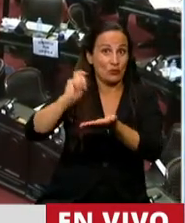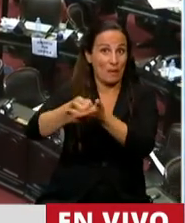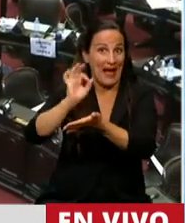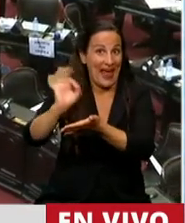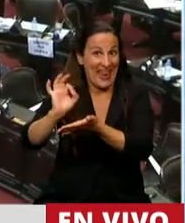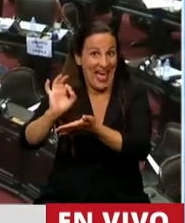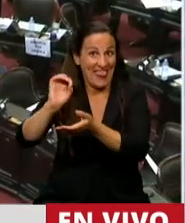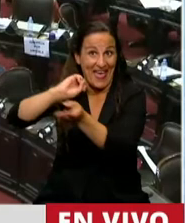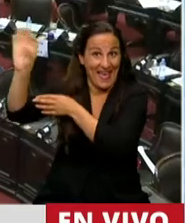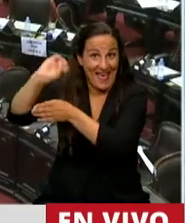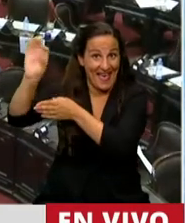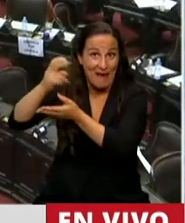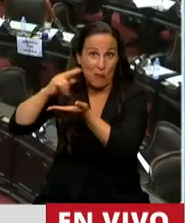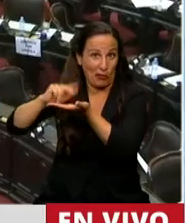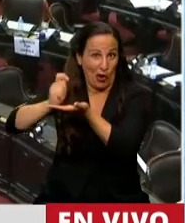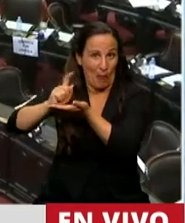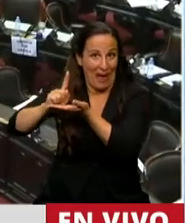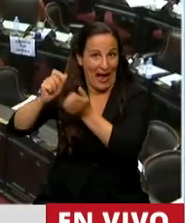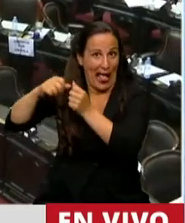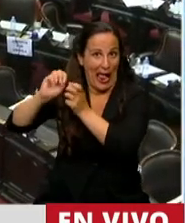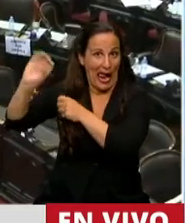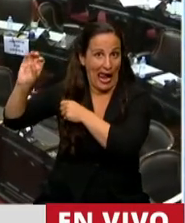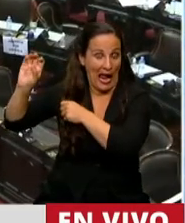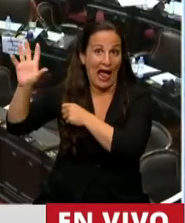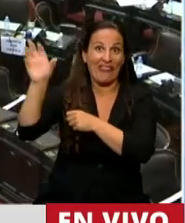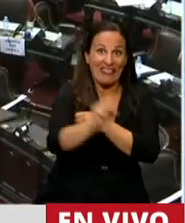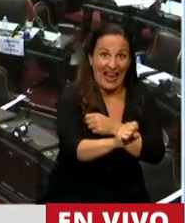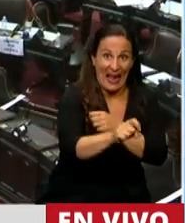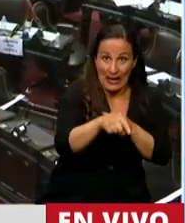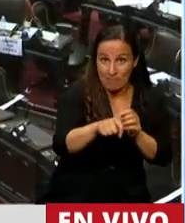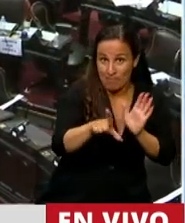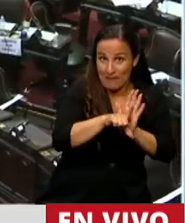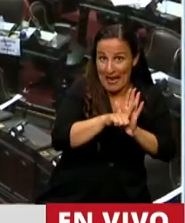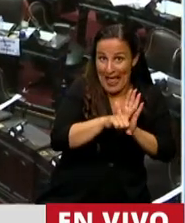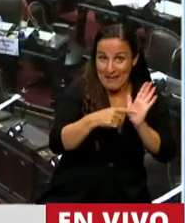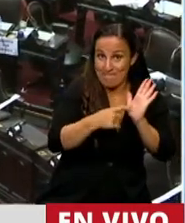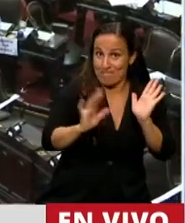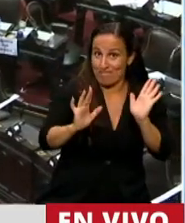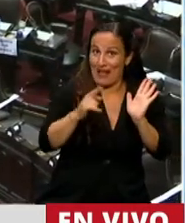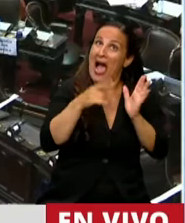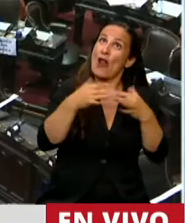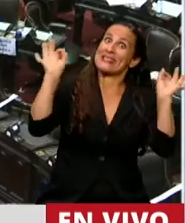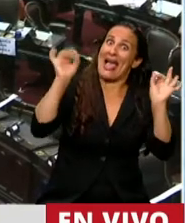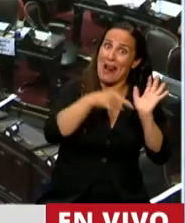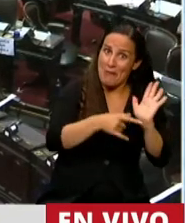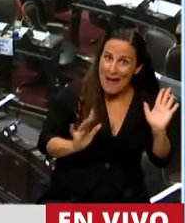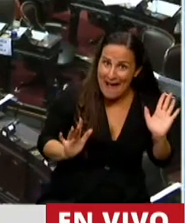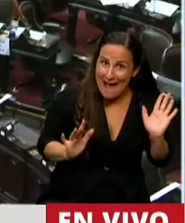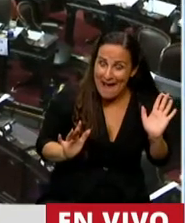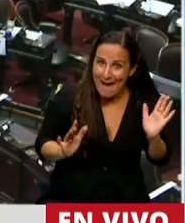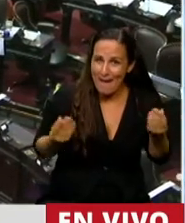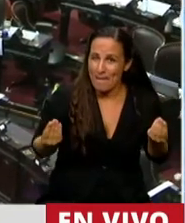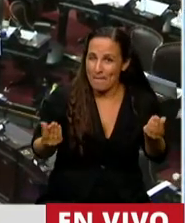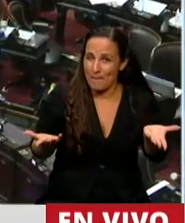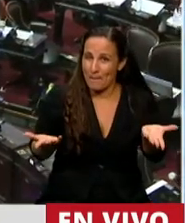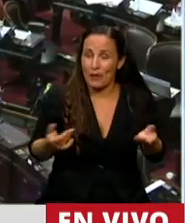el que ha evadido o en todo caso ha eludido, porque el que lo hace y no tiene resto, no tiene resto.